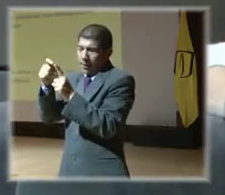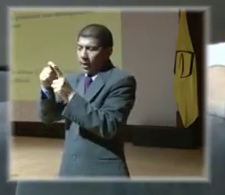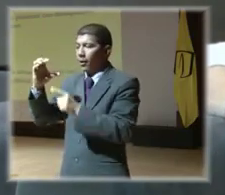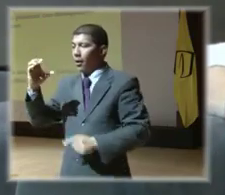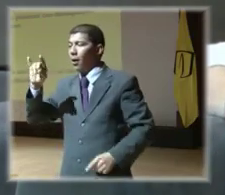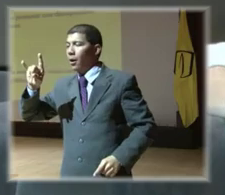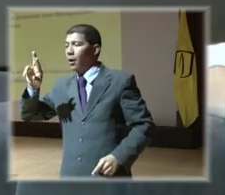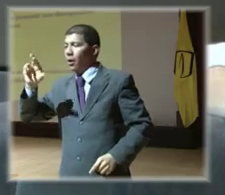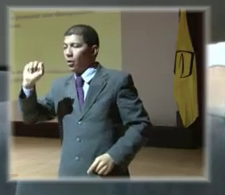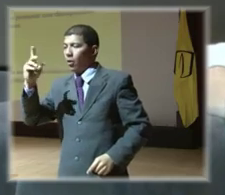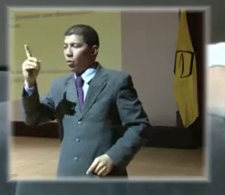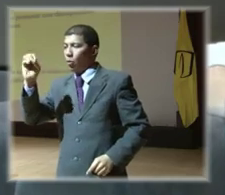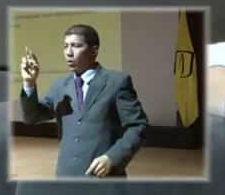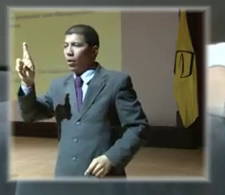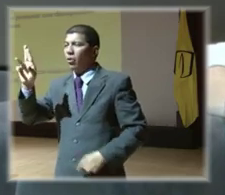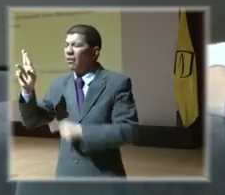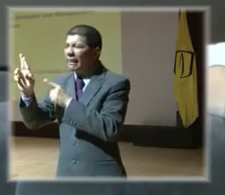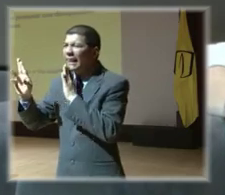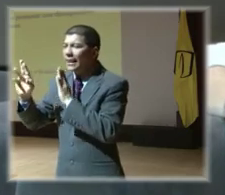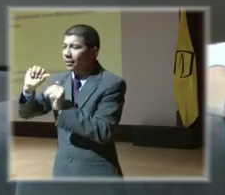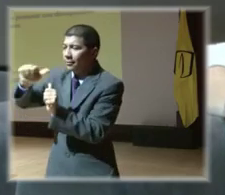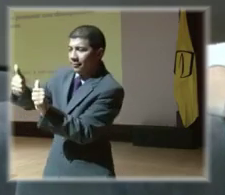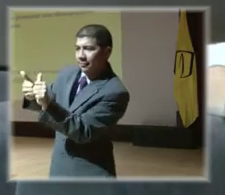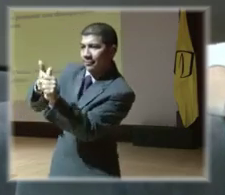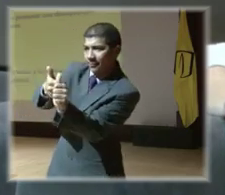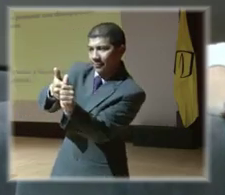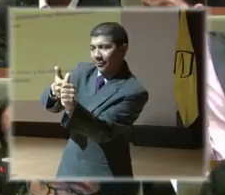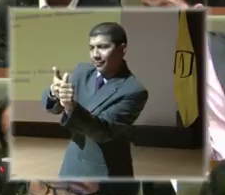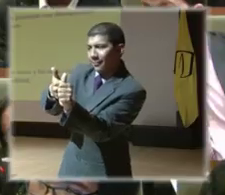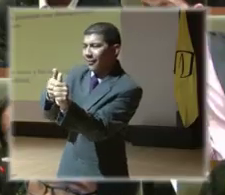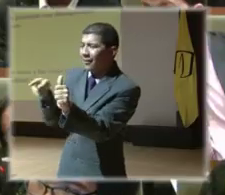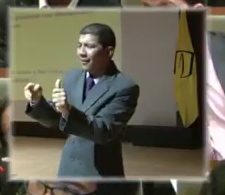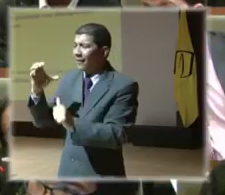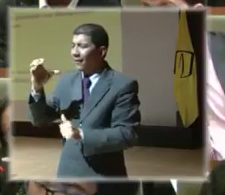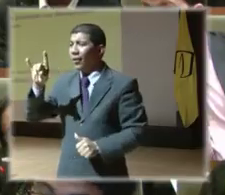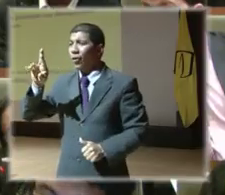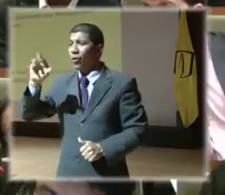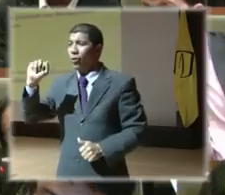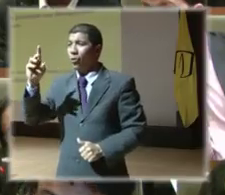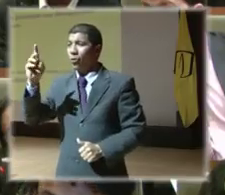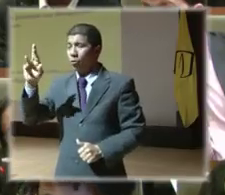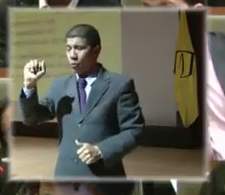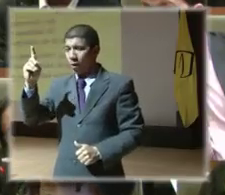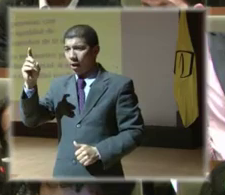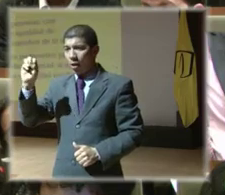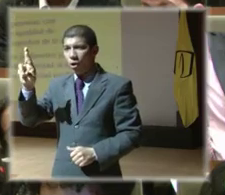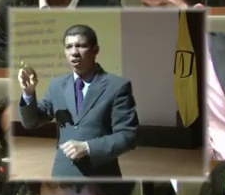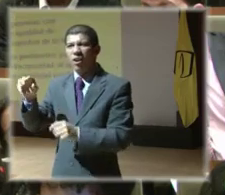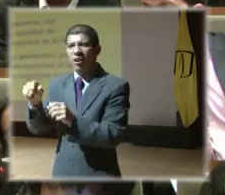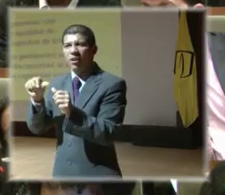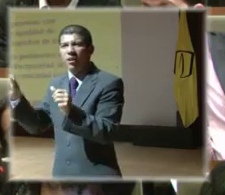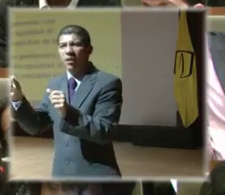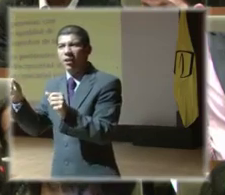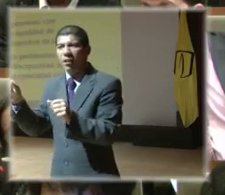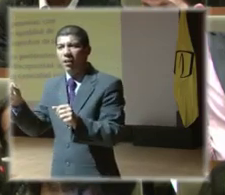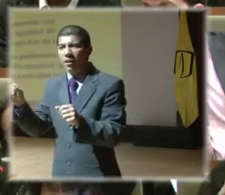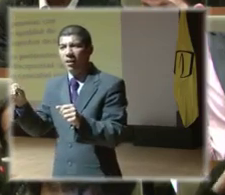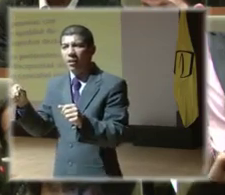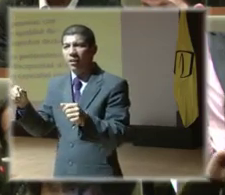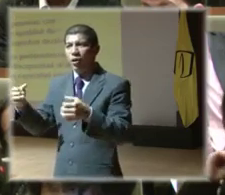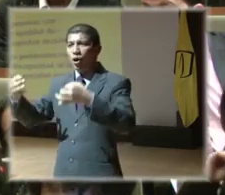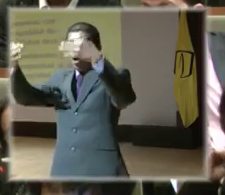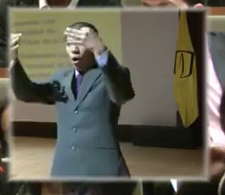curador oficial de alienados. ¿No? Es terrible, es terrible. Todavía está esta terminología. Entonces, si la persona no tiene familia,